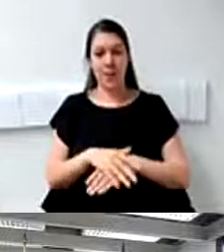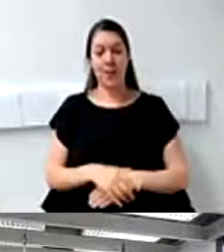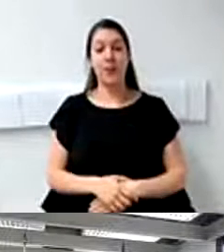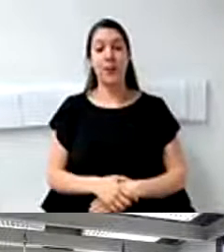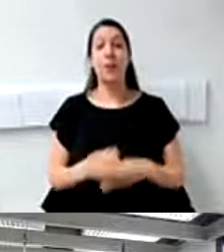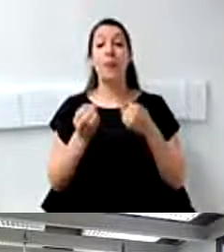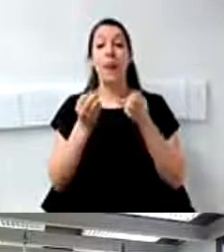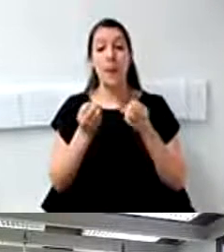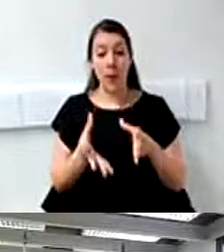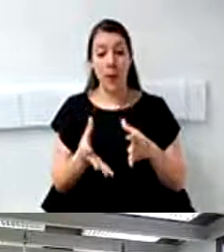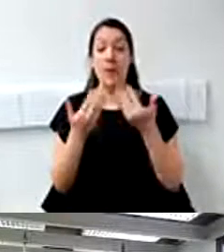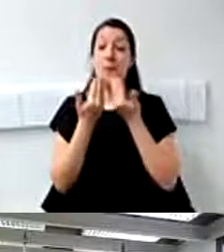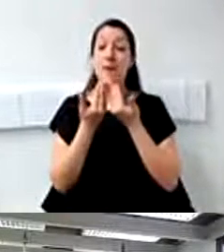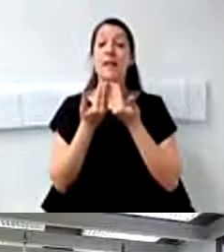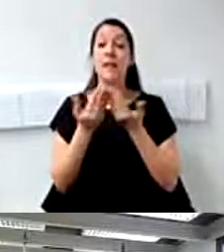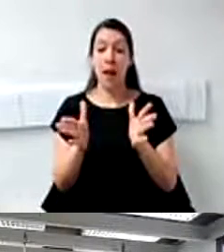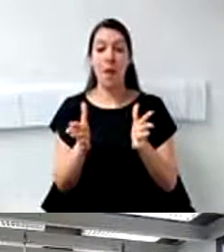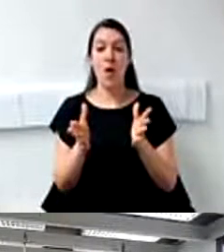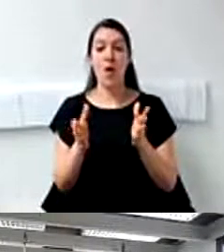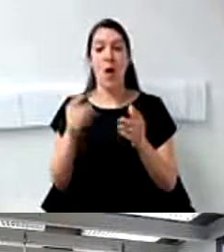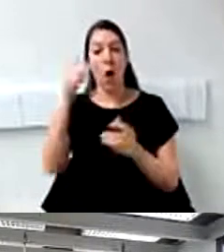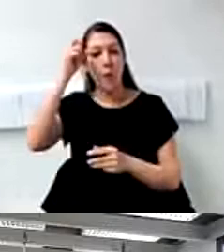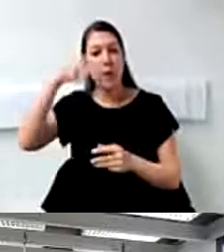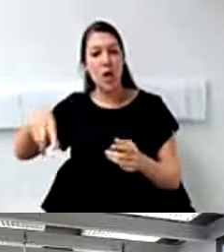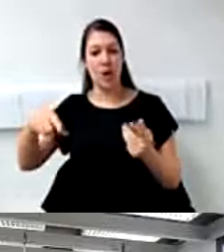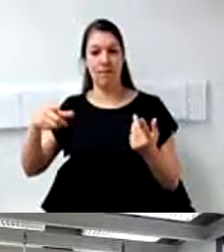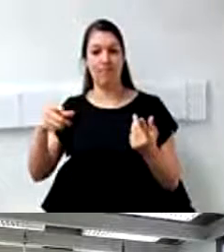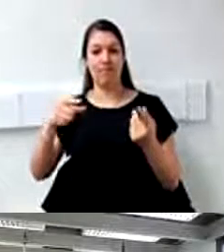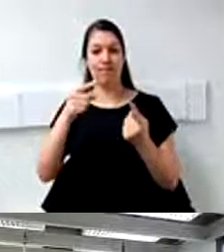ruedita de intervenciones,